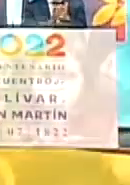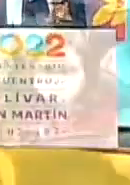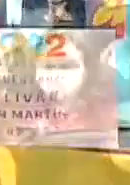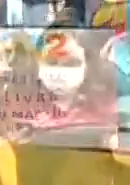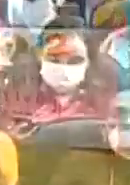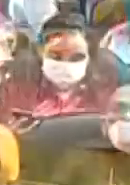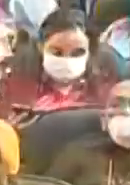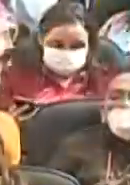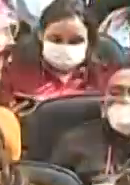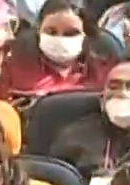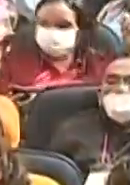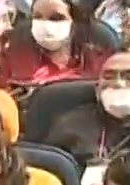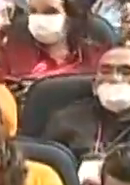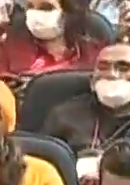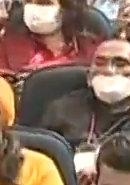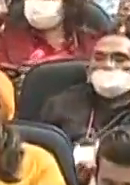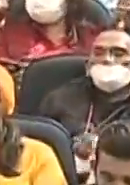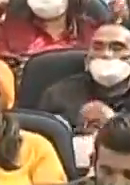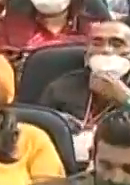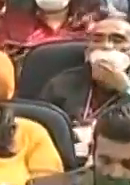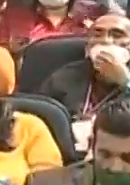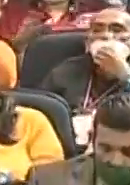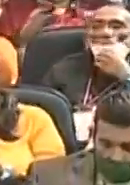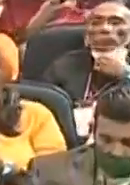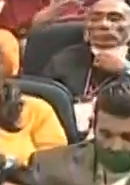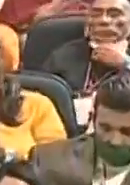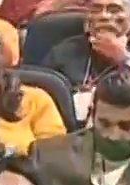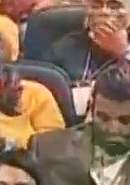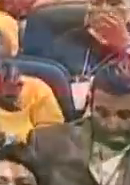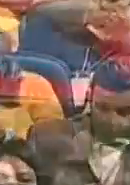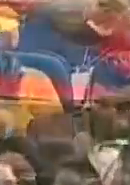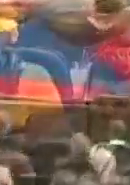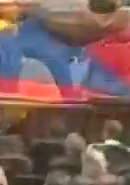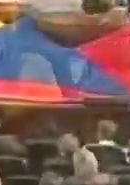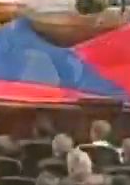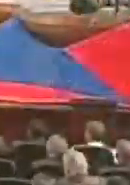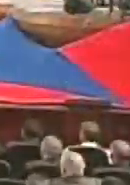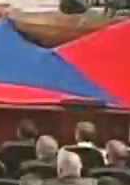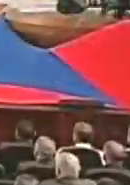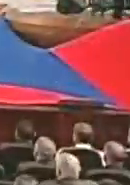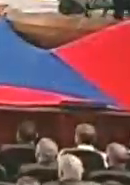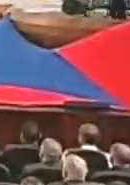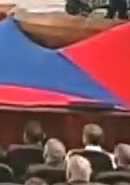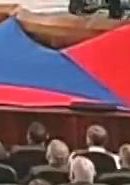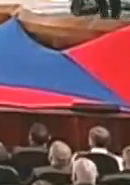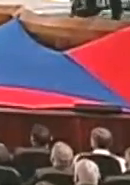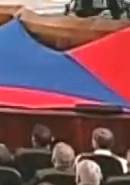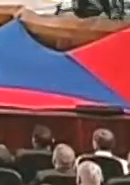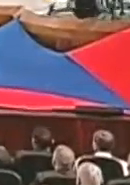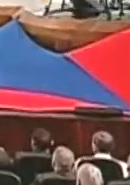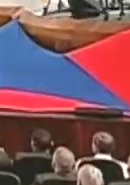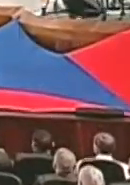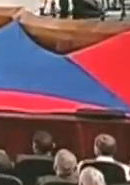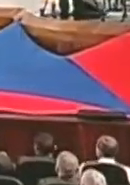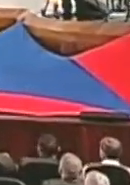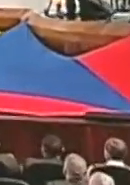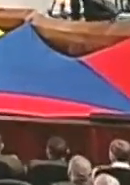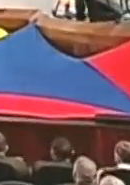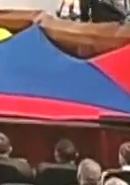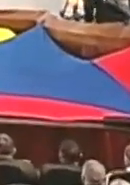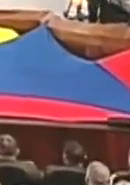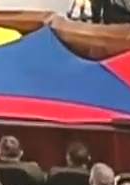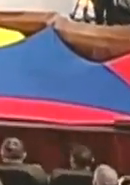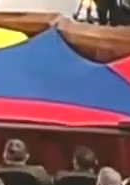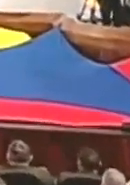Y a Vera con esta magistral interpretación. Fue muy agradable este encuentro, se lo aseguro, general.